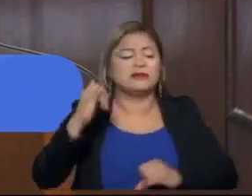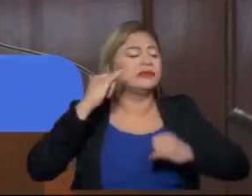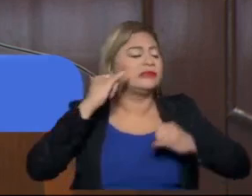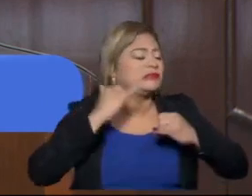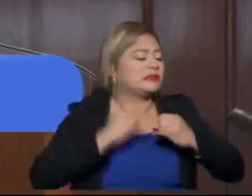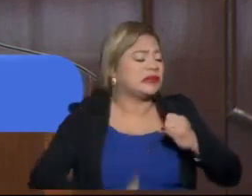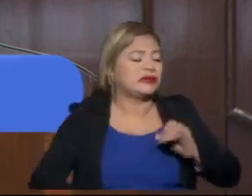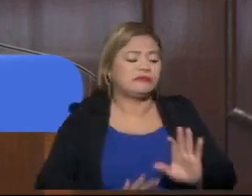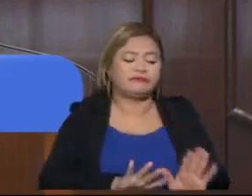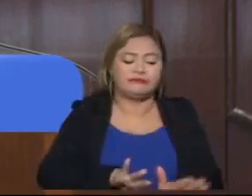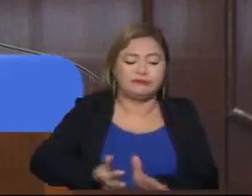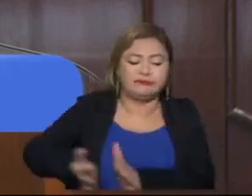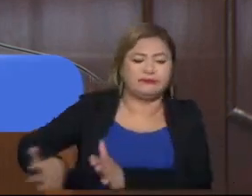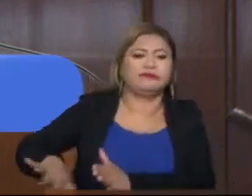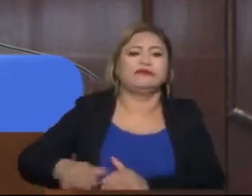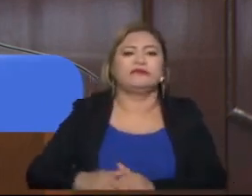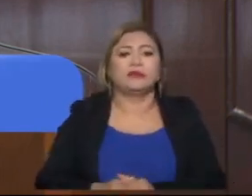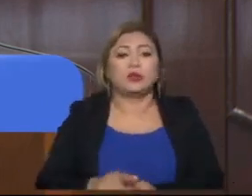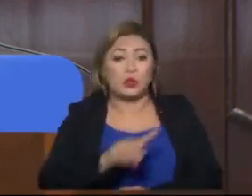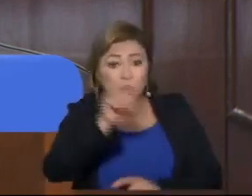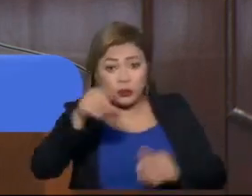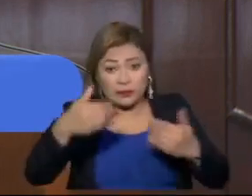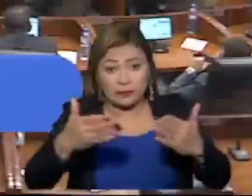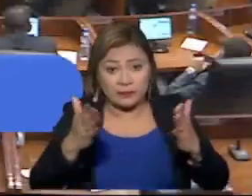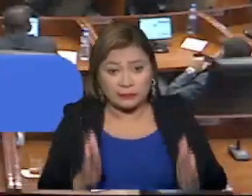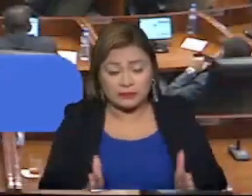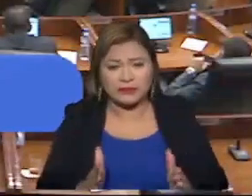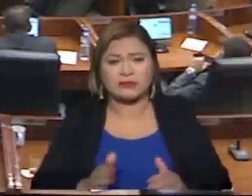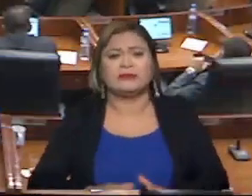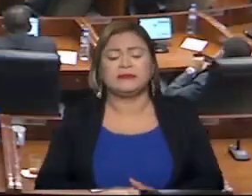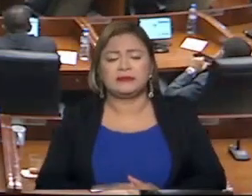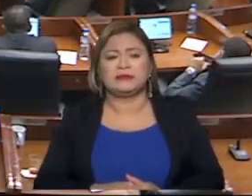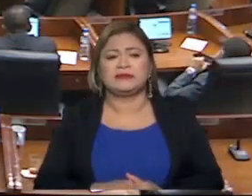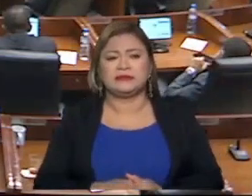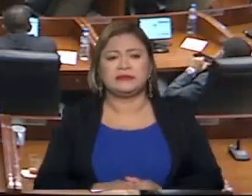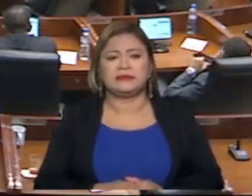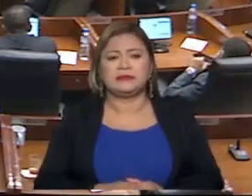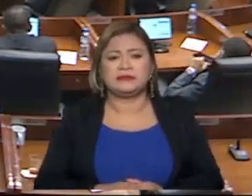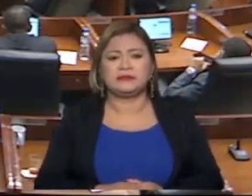finalizaron. Panameños todos.